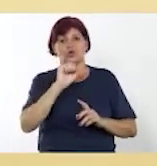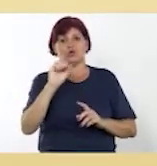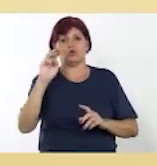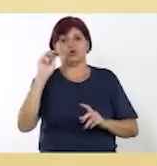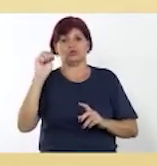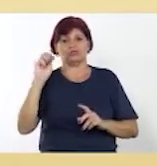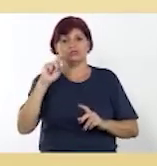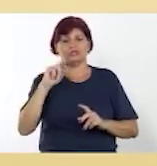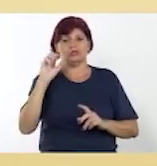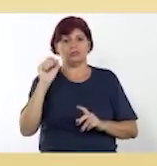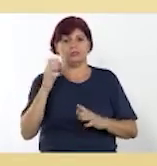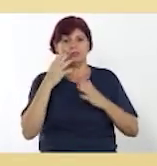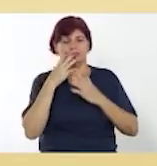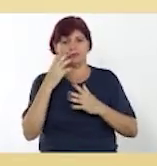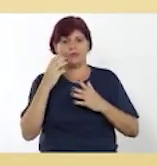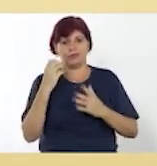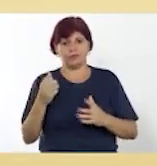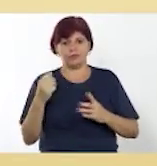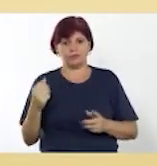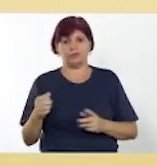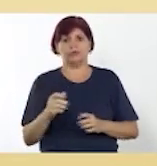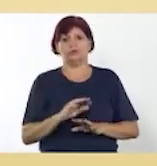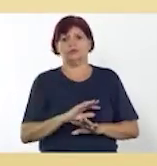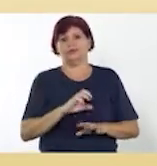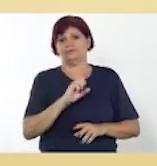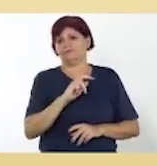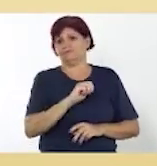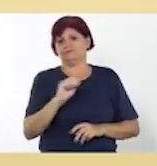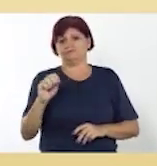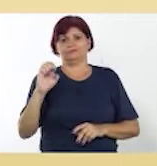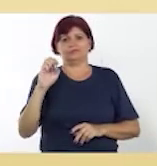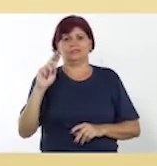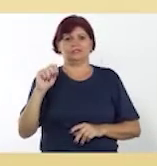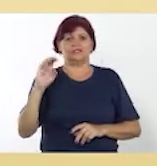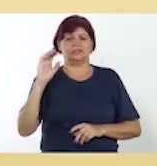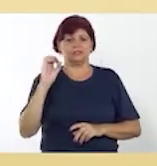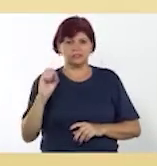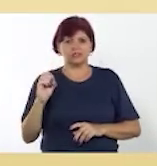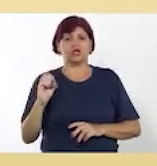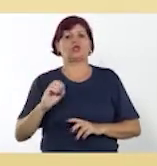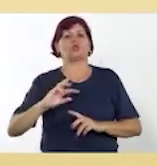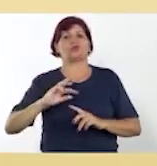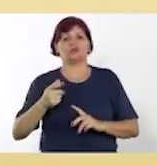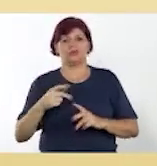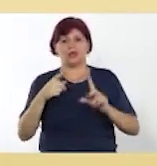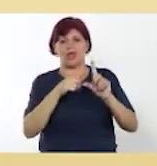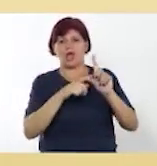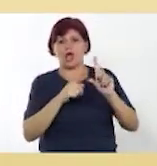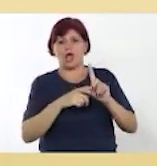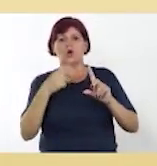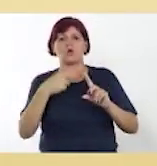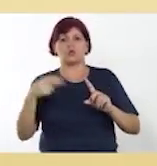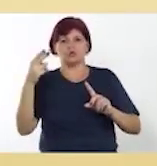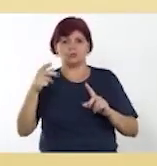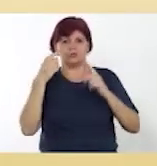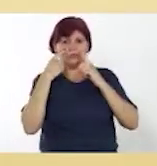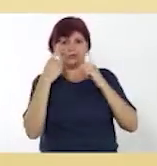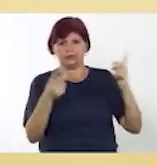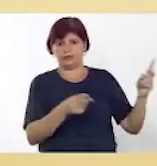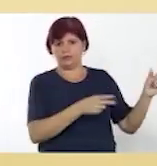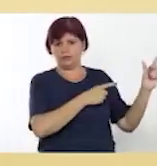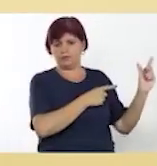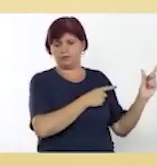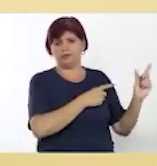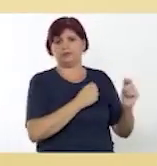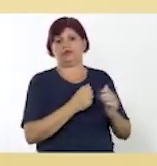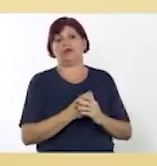usted despeja el seno o el coseno de manera conveniente. Otras identidades trigonométricas importantes son el seno del ángulo duplo y